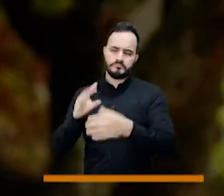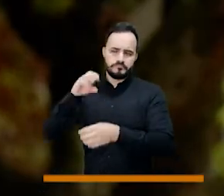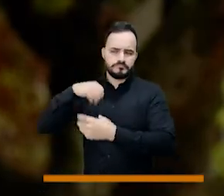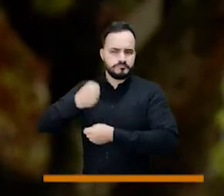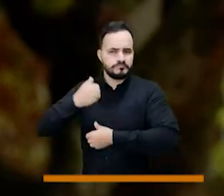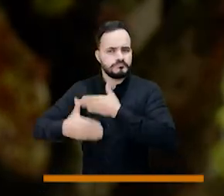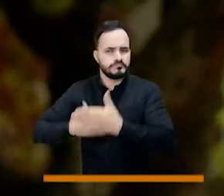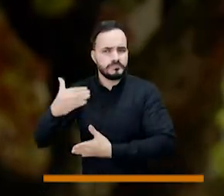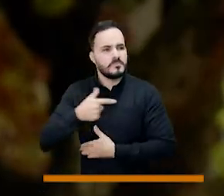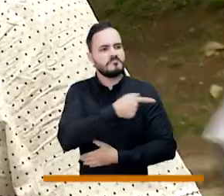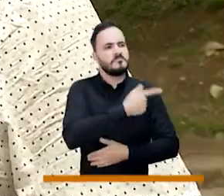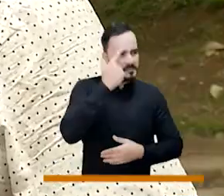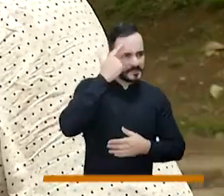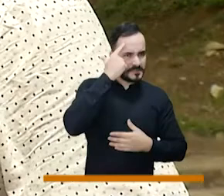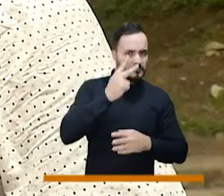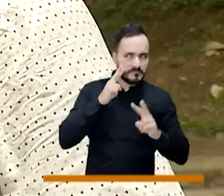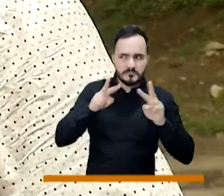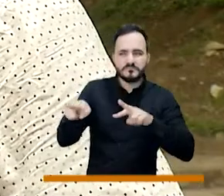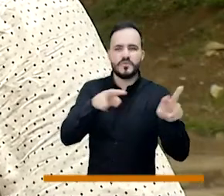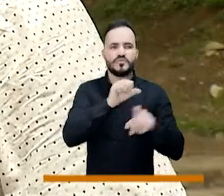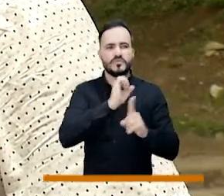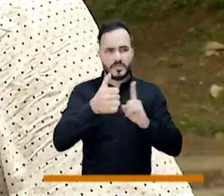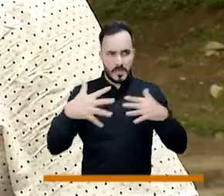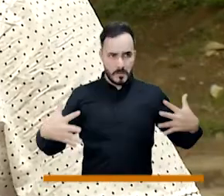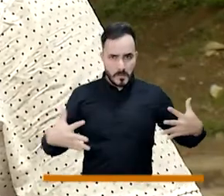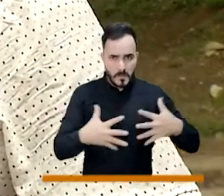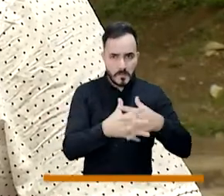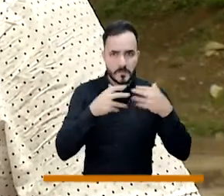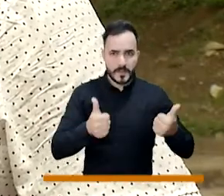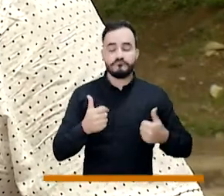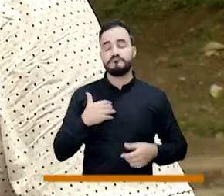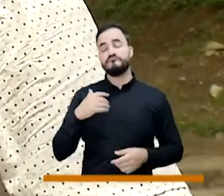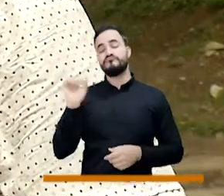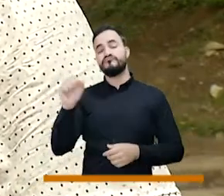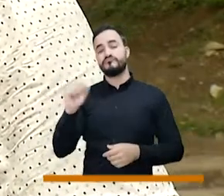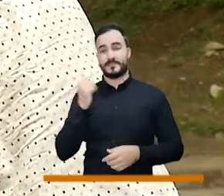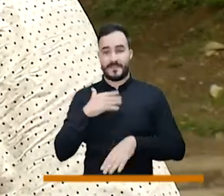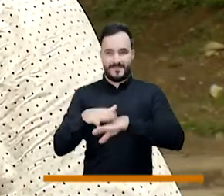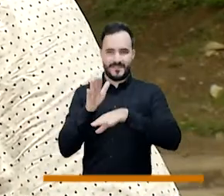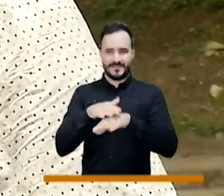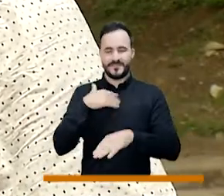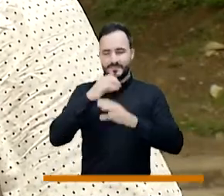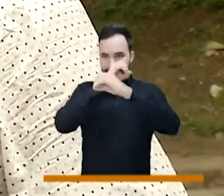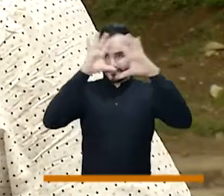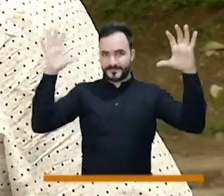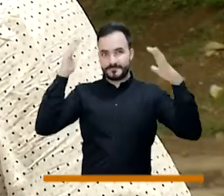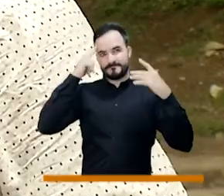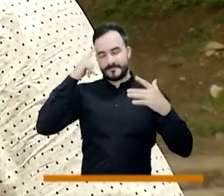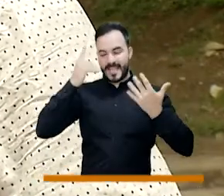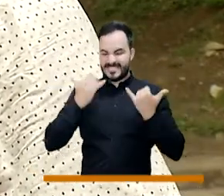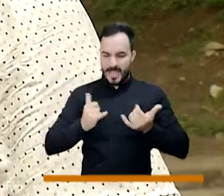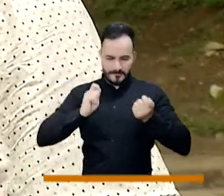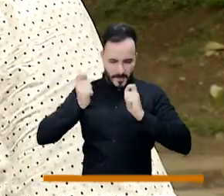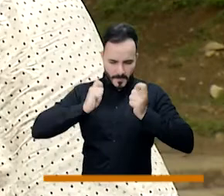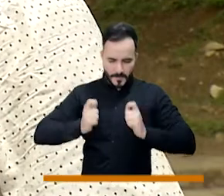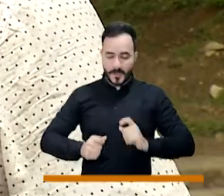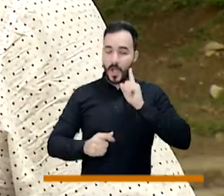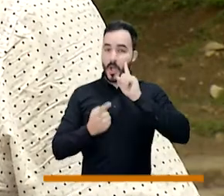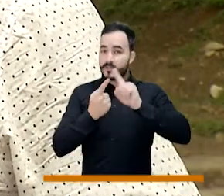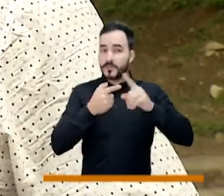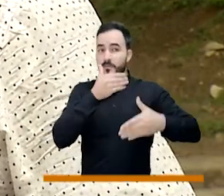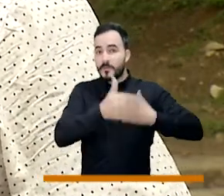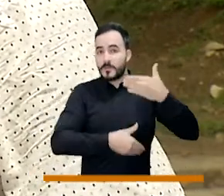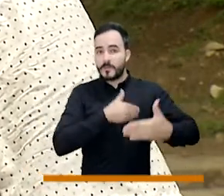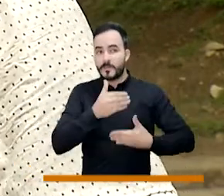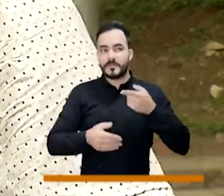sociedad, ¿cómo nos estamos articulando? Nosotros nos estamos preparando para el comprador del futuro, ¿cierto? Ese comprador consciente. Ese comprador